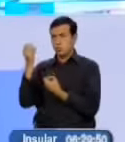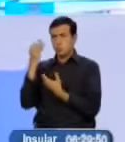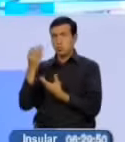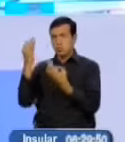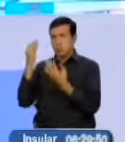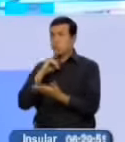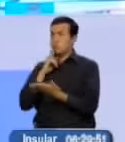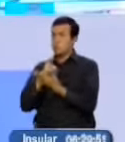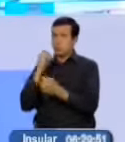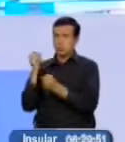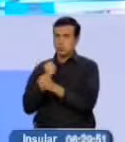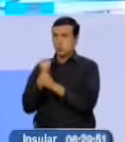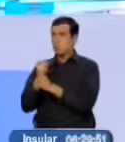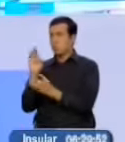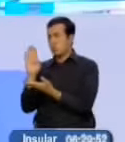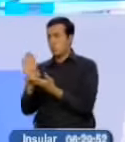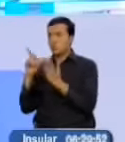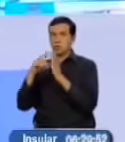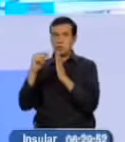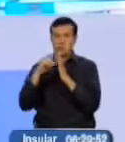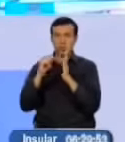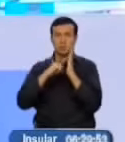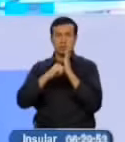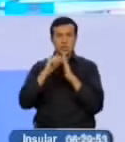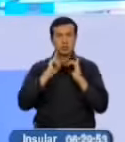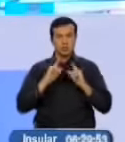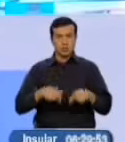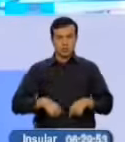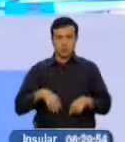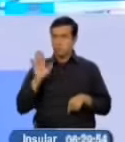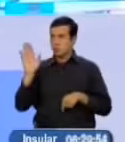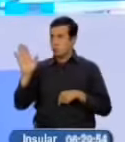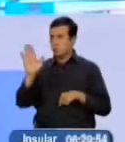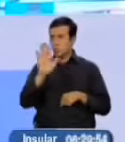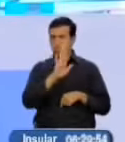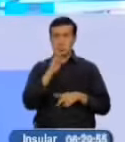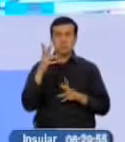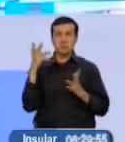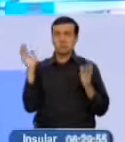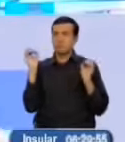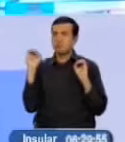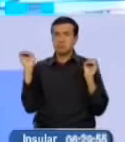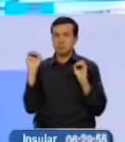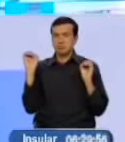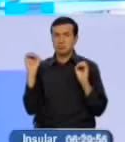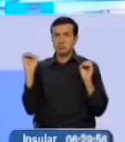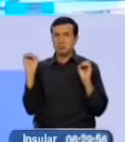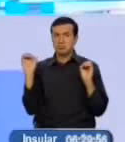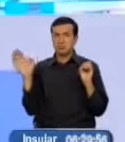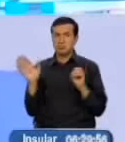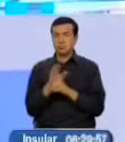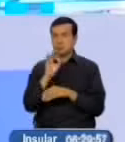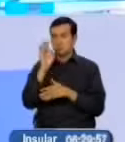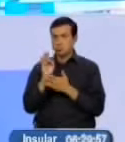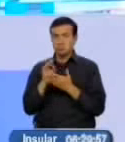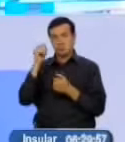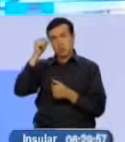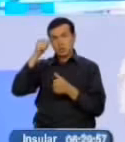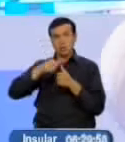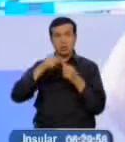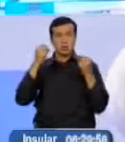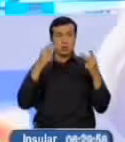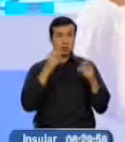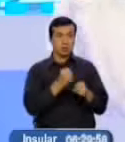que se trabaja, el IES, el SRI, el Ministerio de Salud Pública, no existe la totalidad, porque hay que recordar, cuando estas